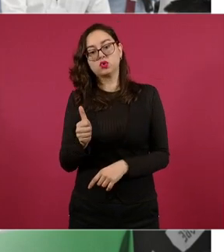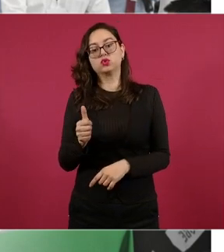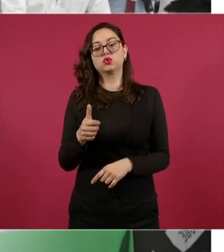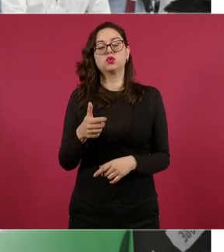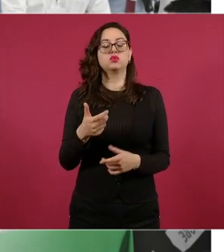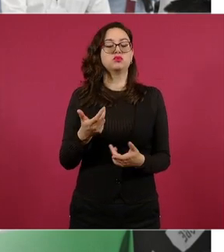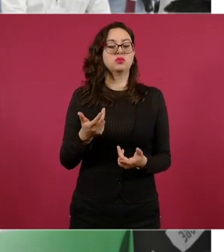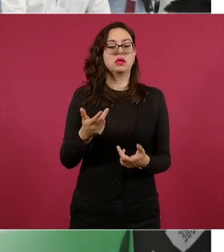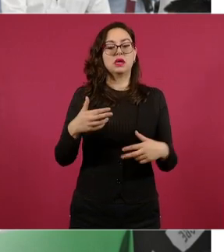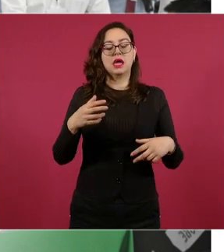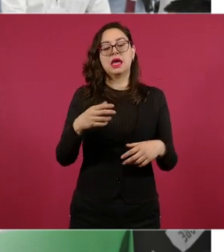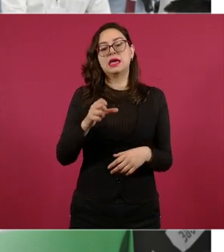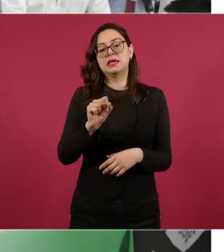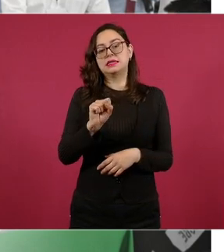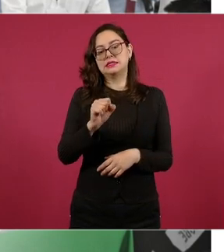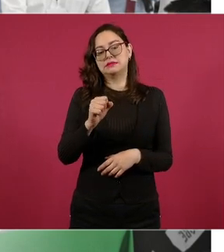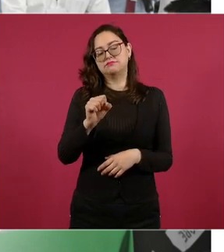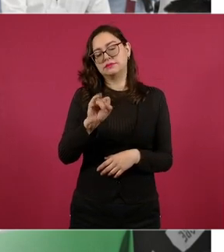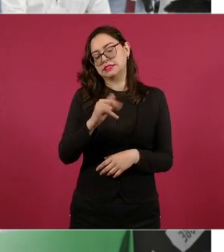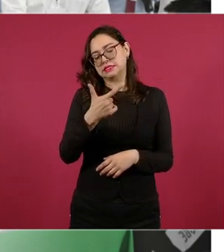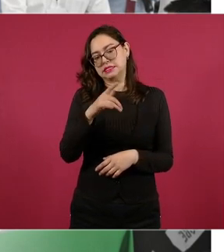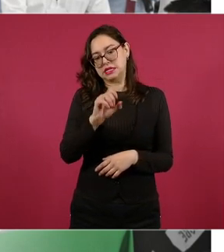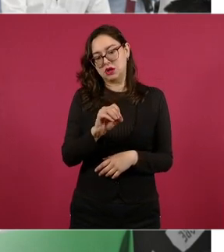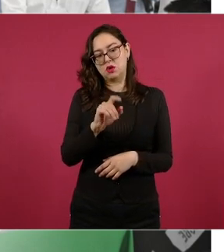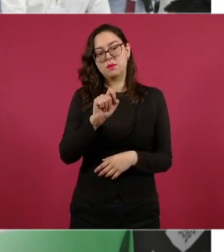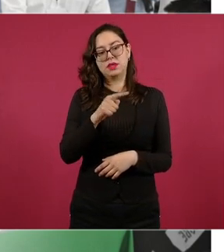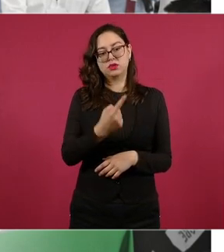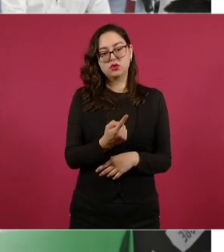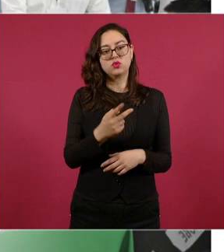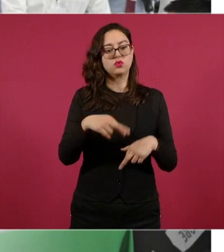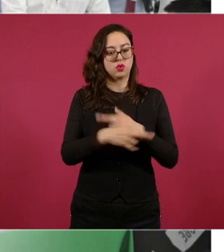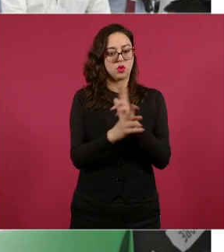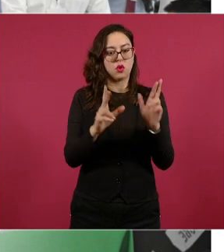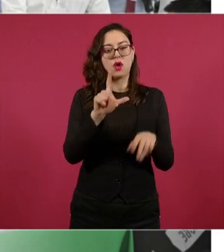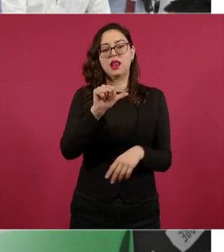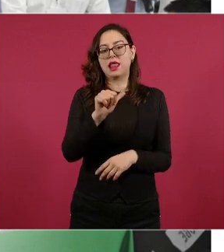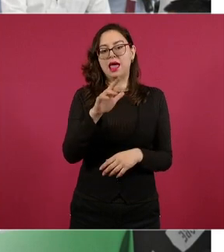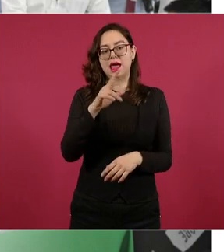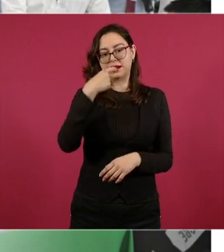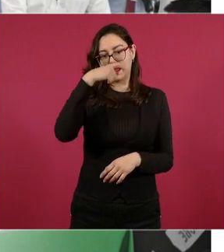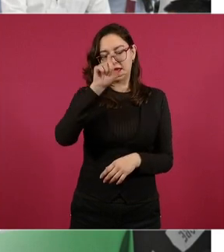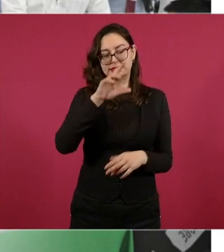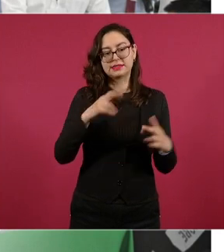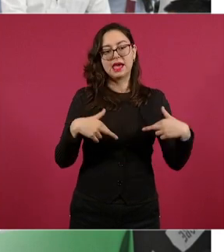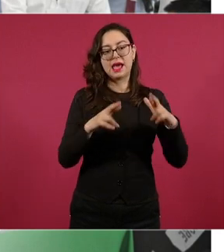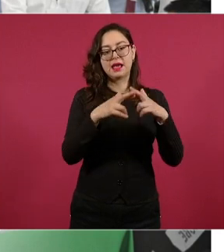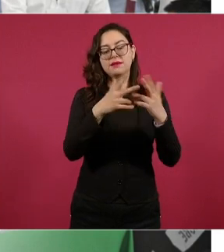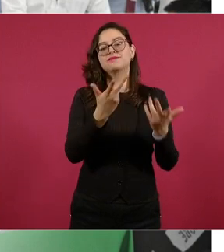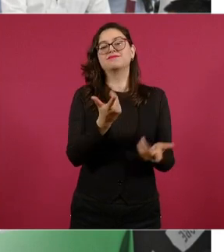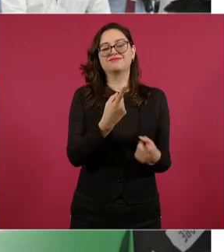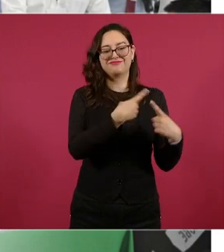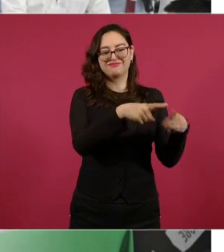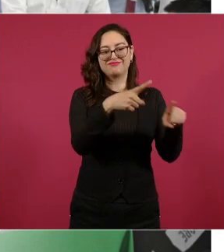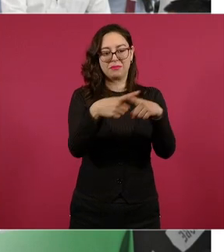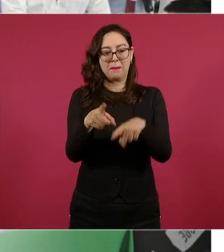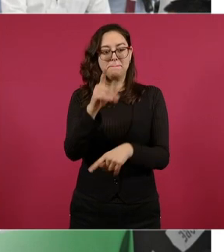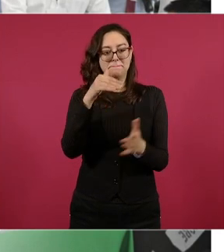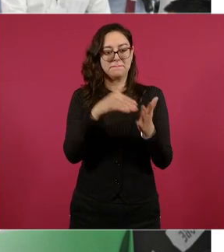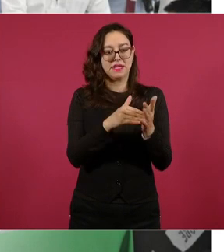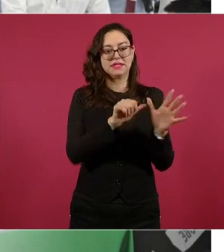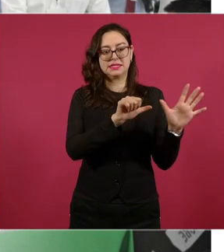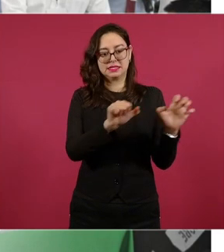siglo XXI, en la raza, en algunos otros hospitales, se contrataron en el IMSS-Bienestar, mil 694.